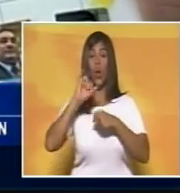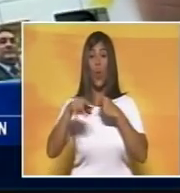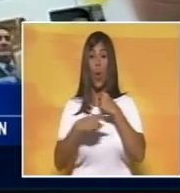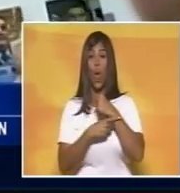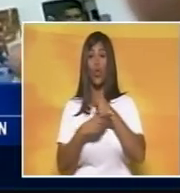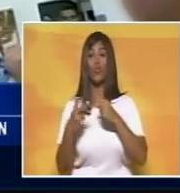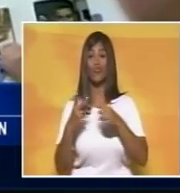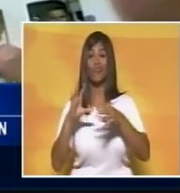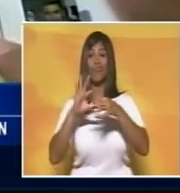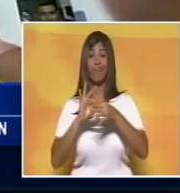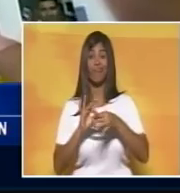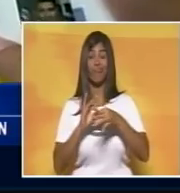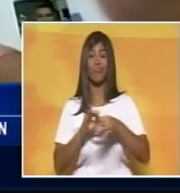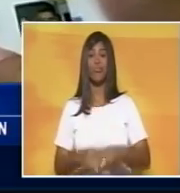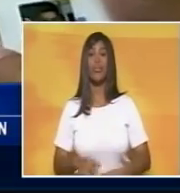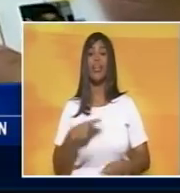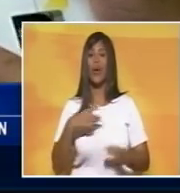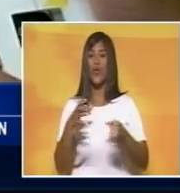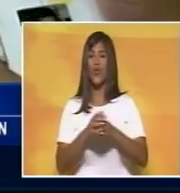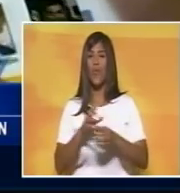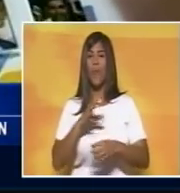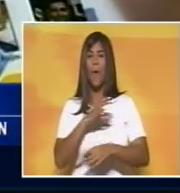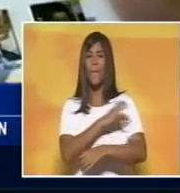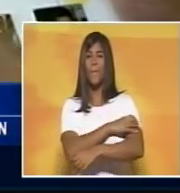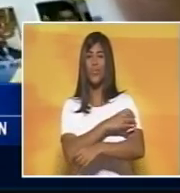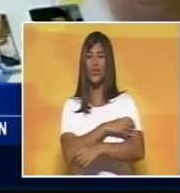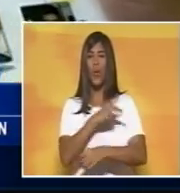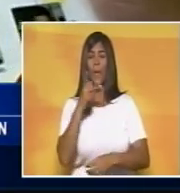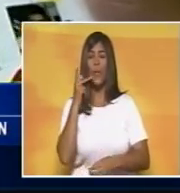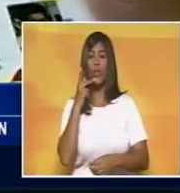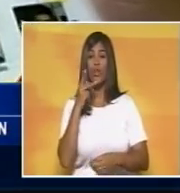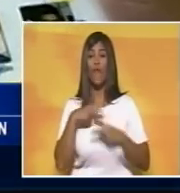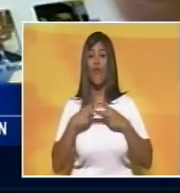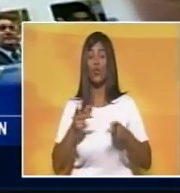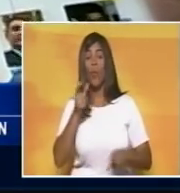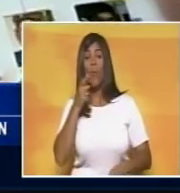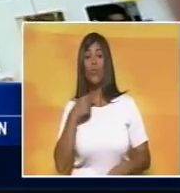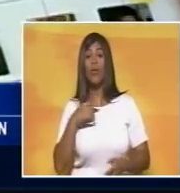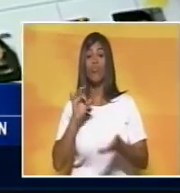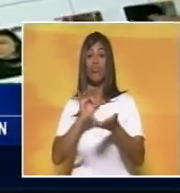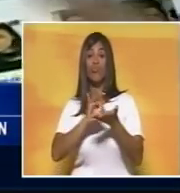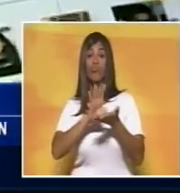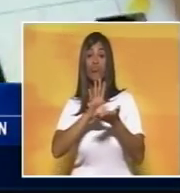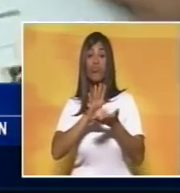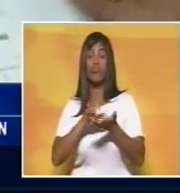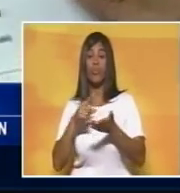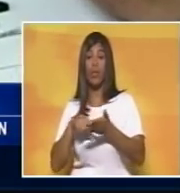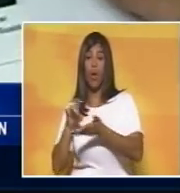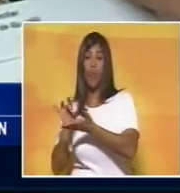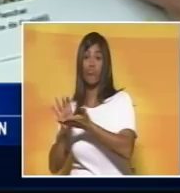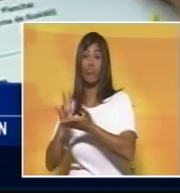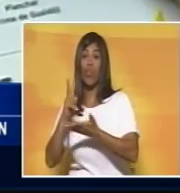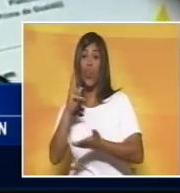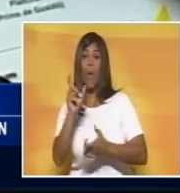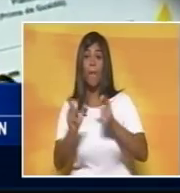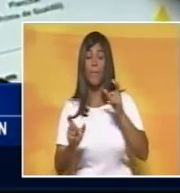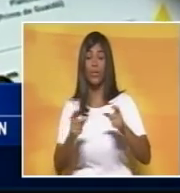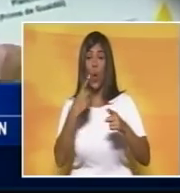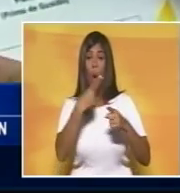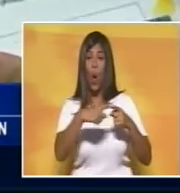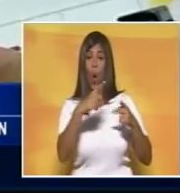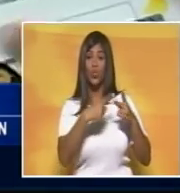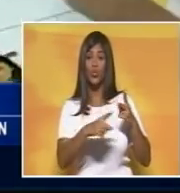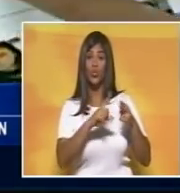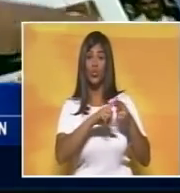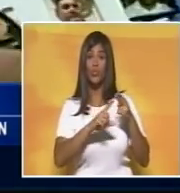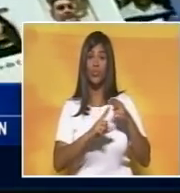Juan Guaidó y de Voluntad Popular. Expulsan a Arellano y expulsan a José Manuel